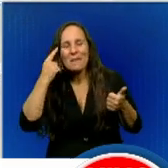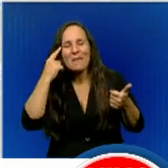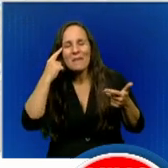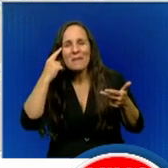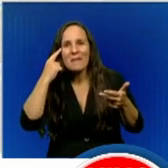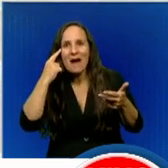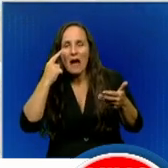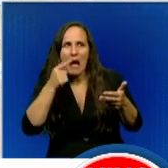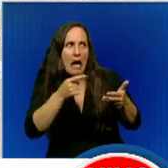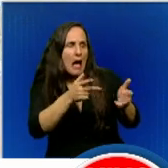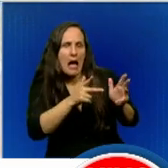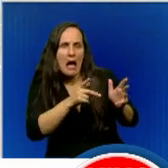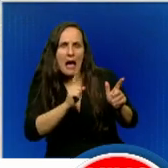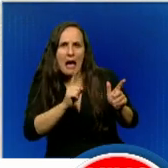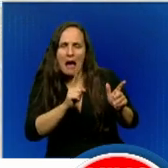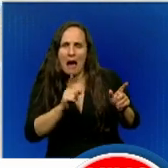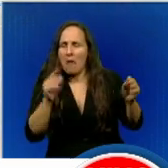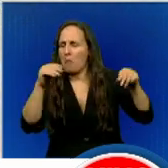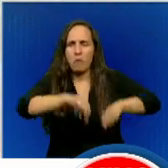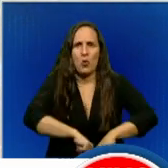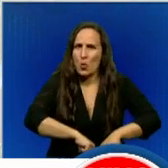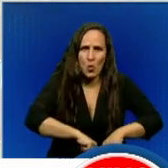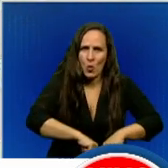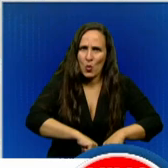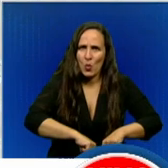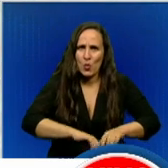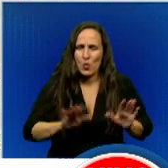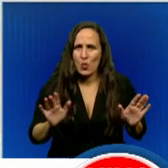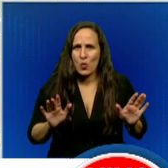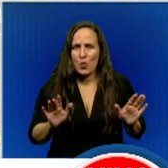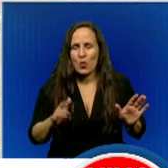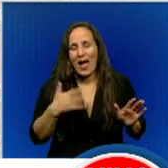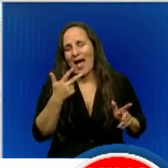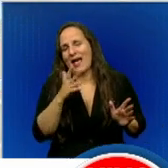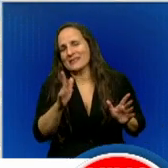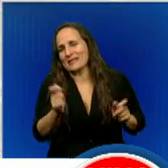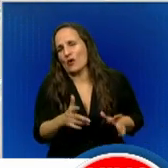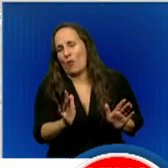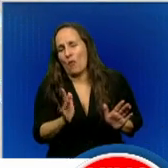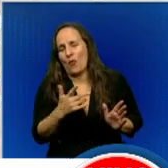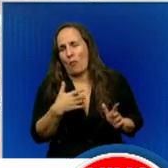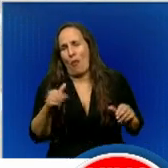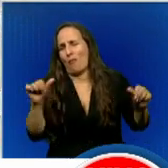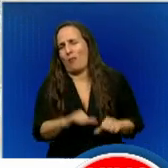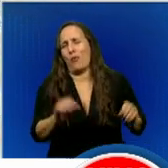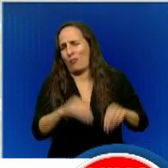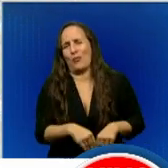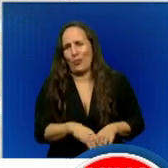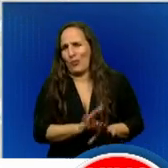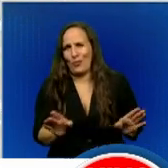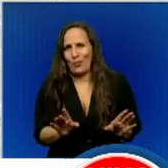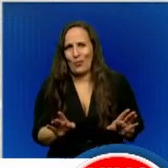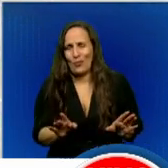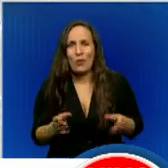se viene al bombo se viene al tacho permite hacerme la expresión en razón de que son